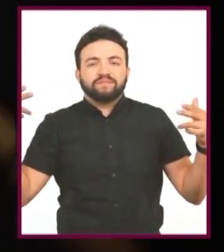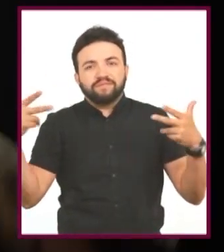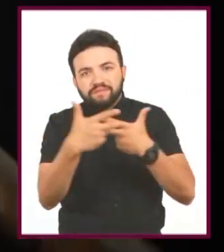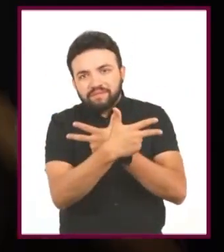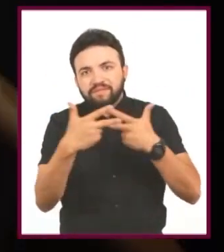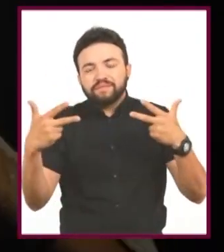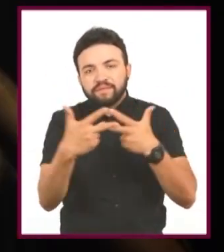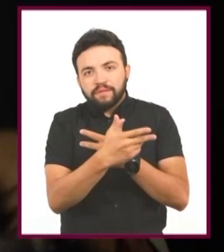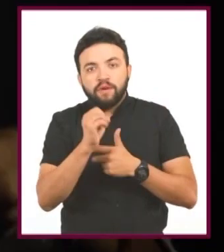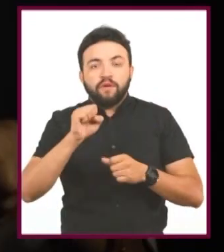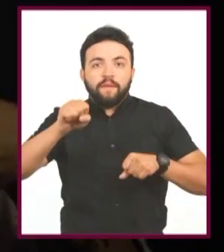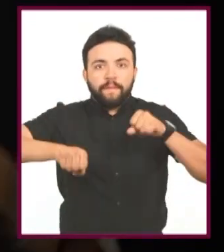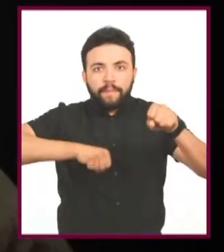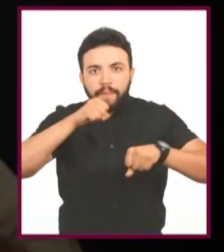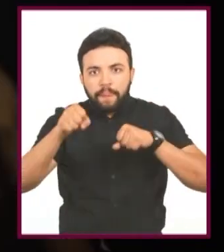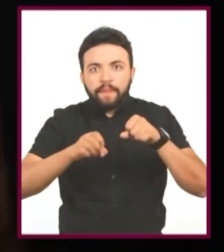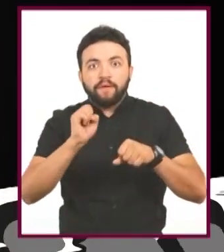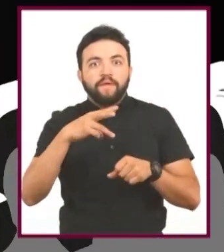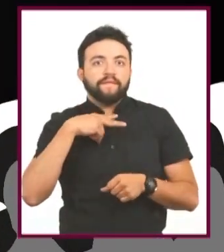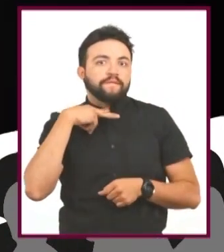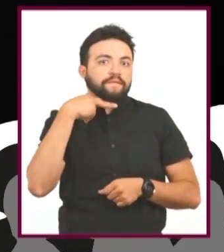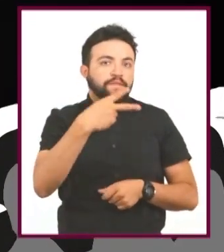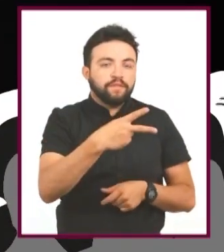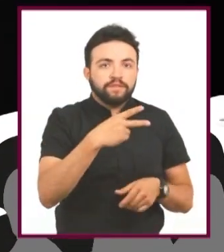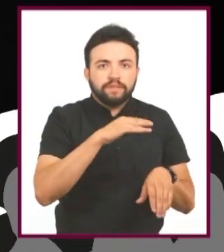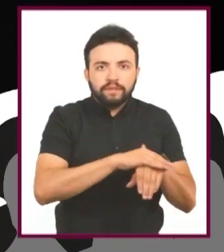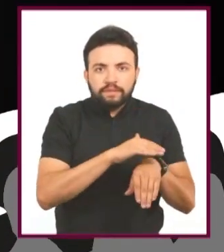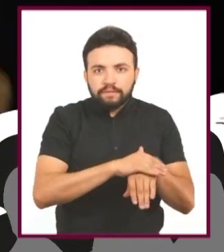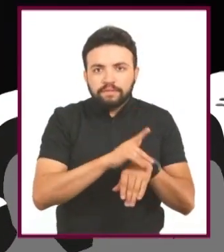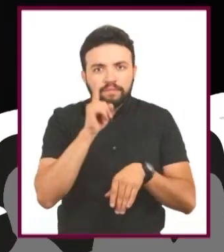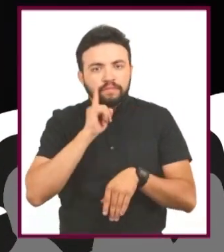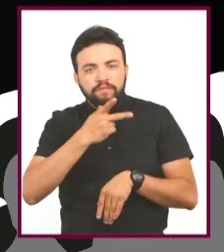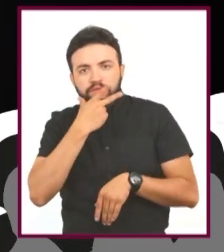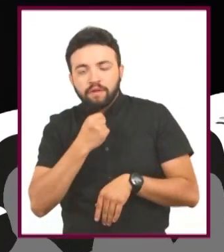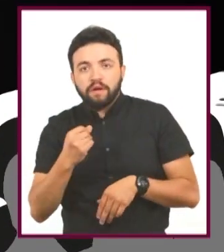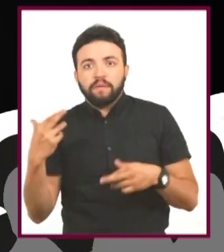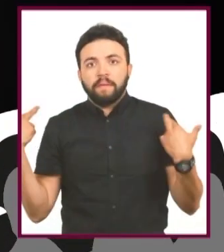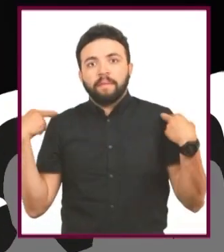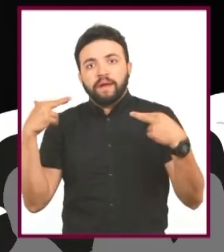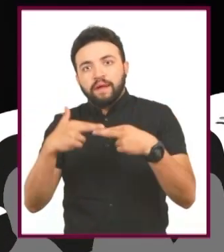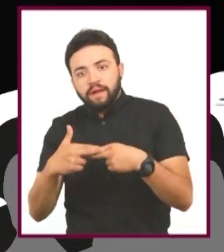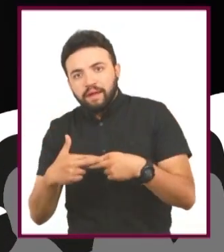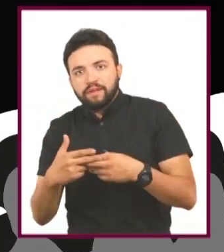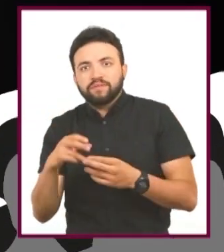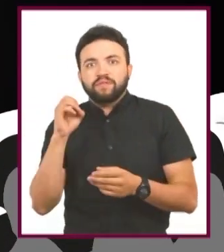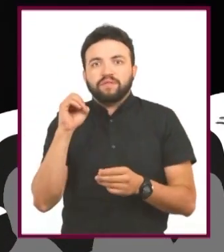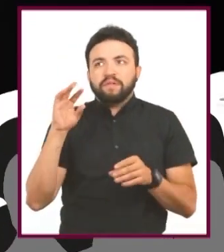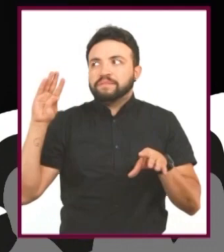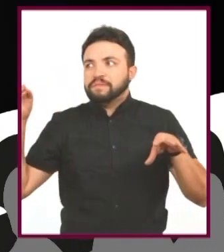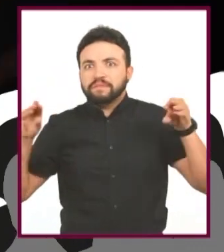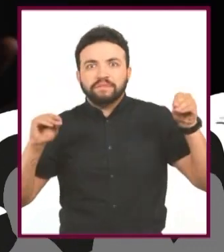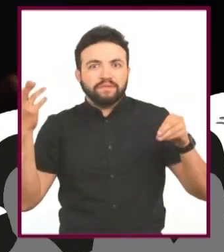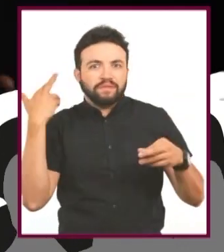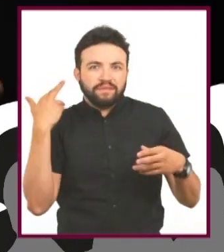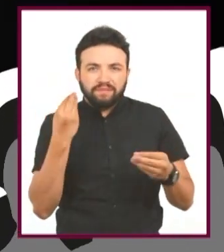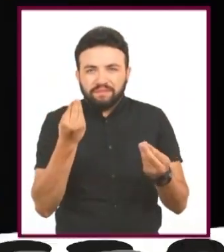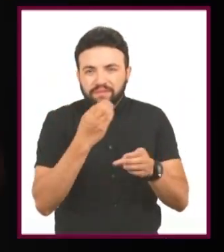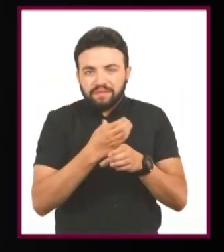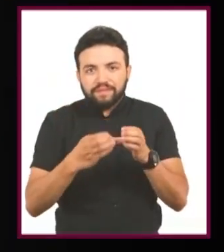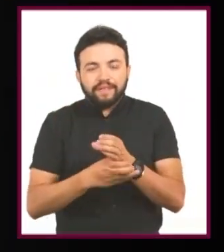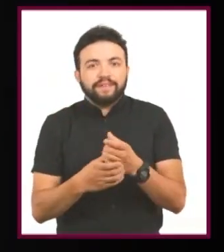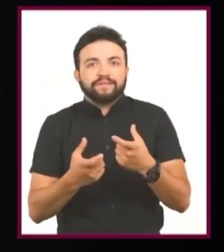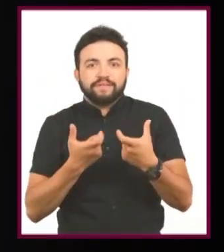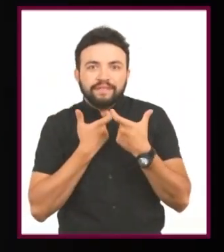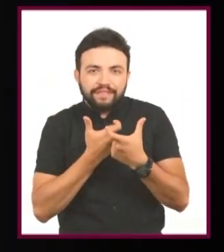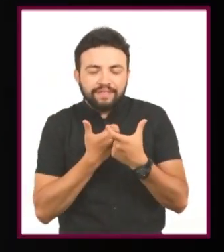coches, el sonido de la bicicleta, las voces de nuestros amigos, las voces de los profes, los murmullos de las pláticas,